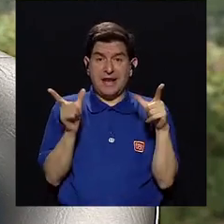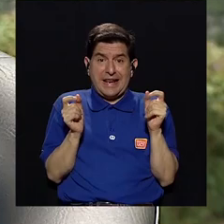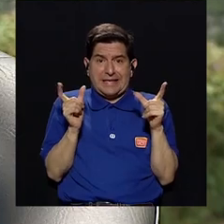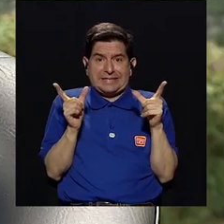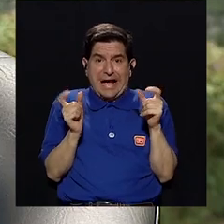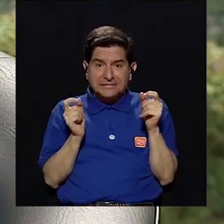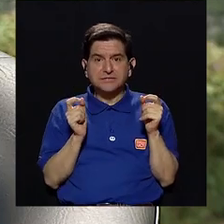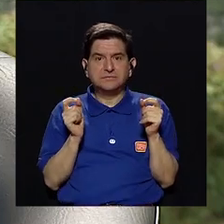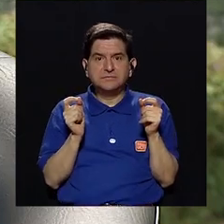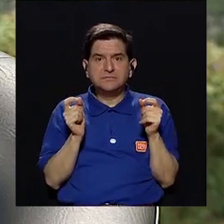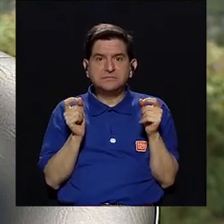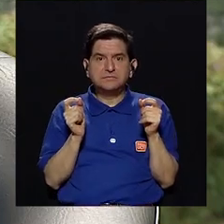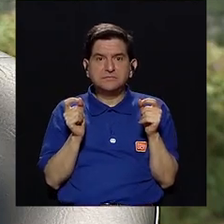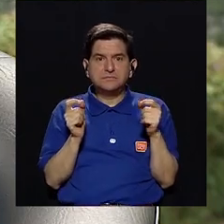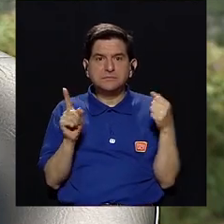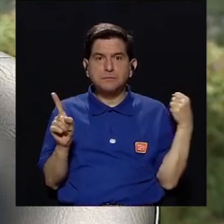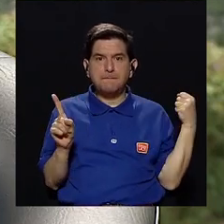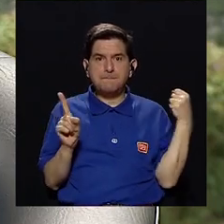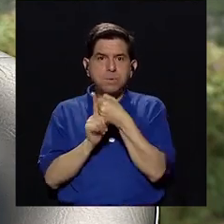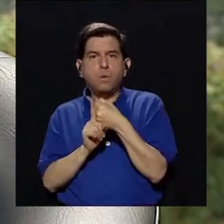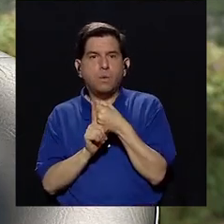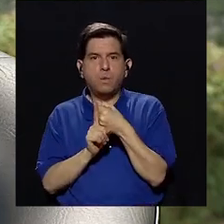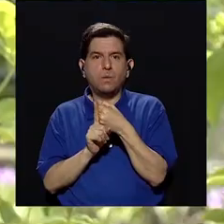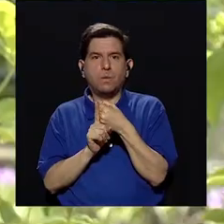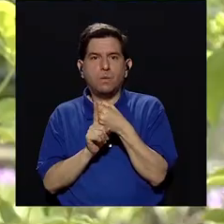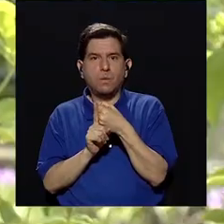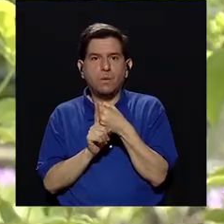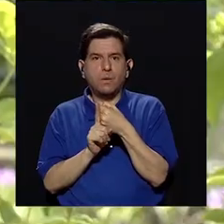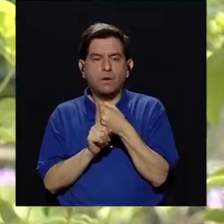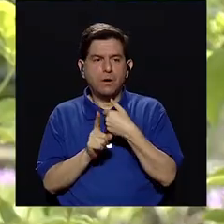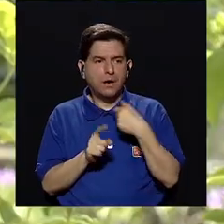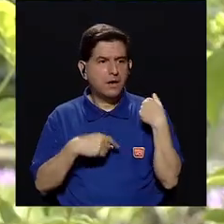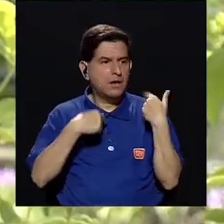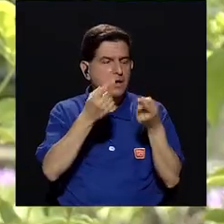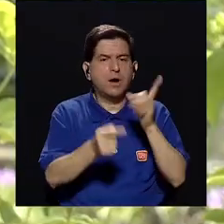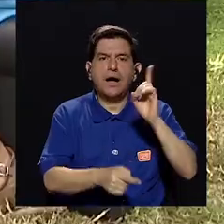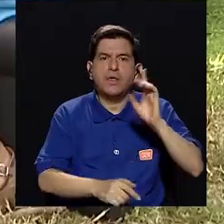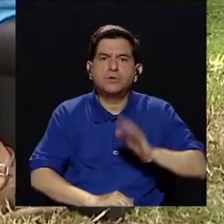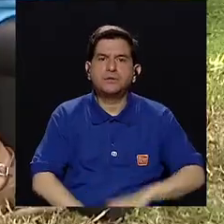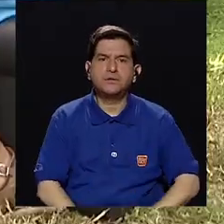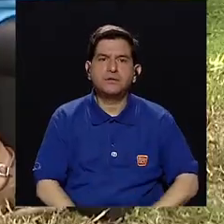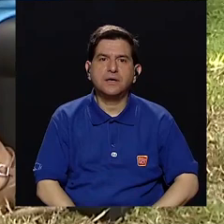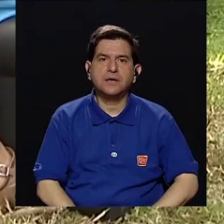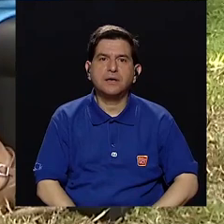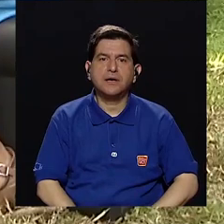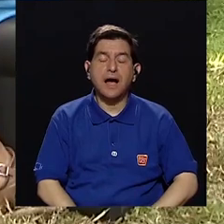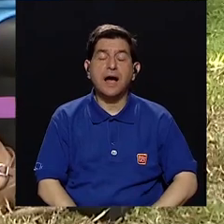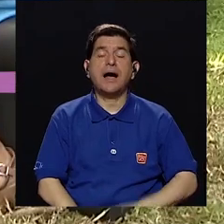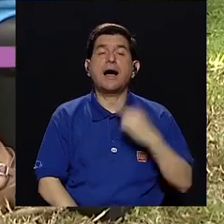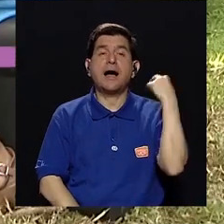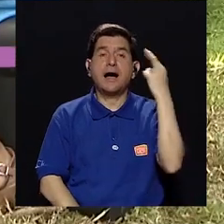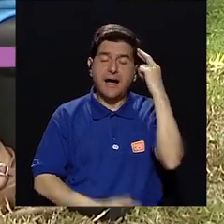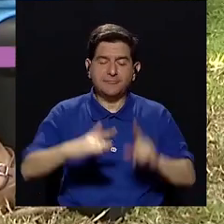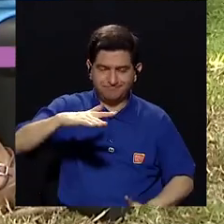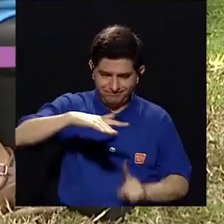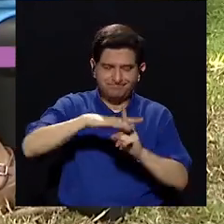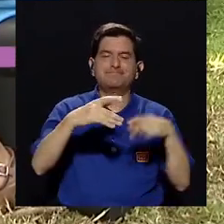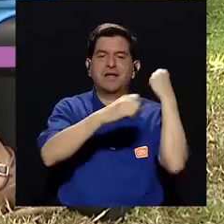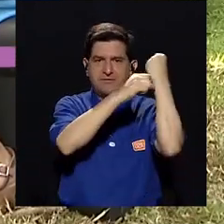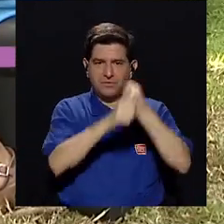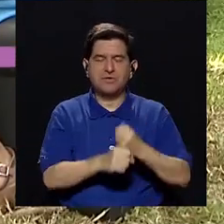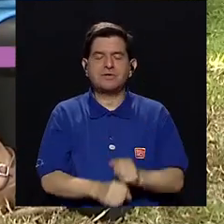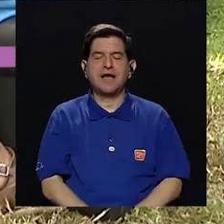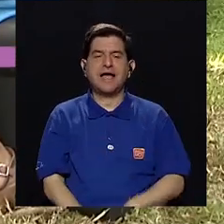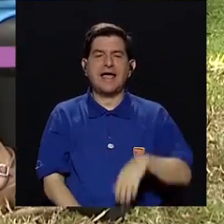cáncer es impactante entonces donde acuden ellos por eso nació nuestra fundación porque